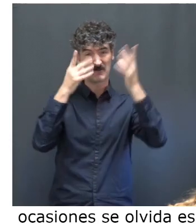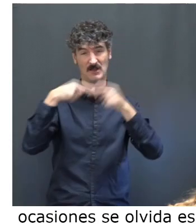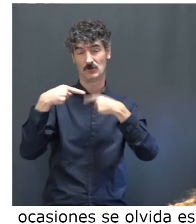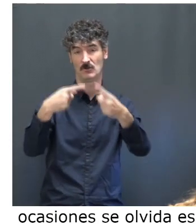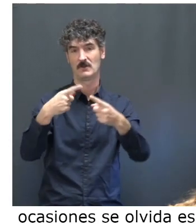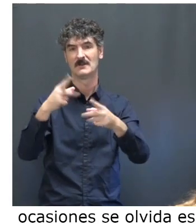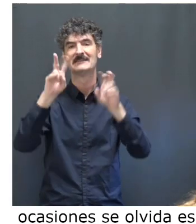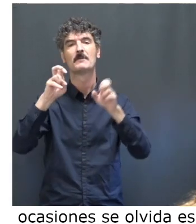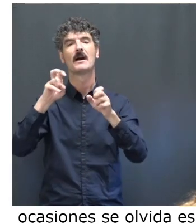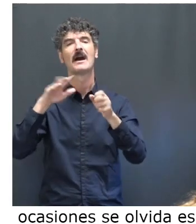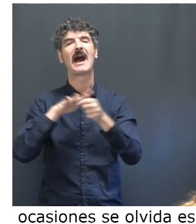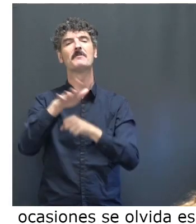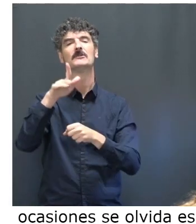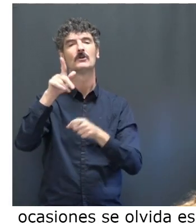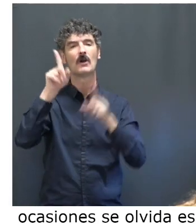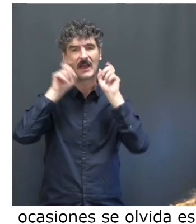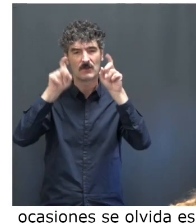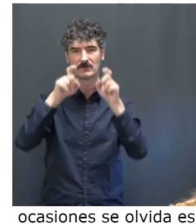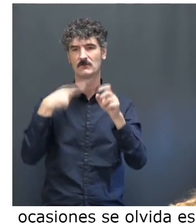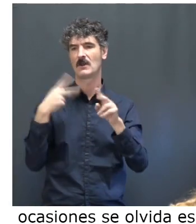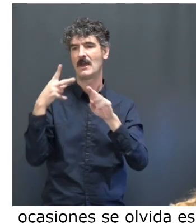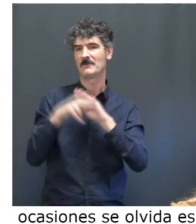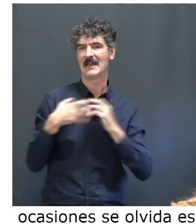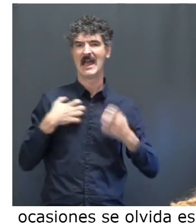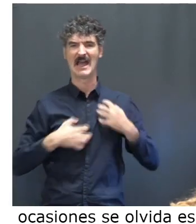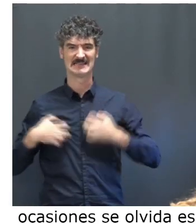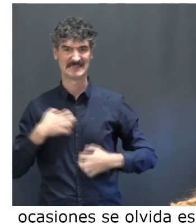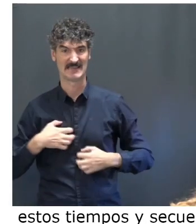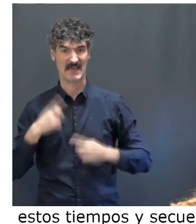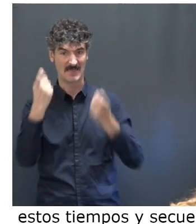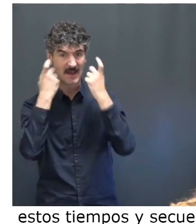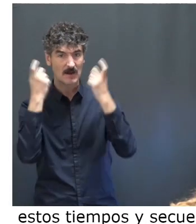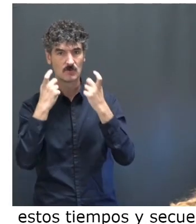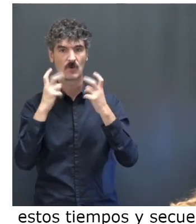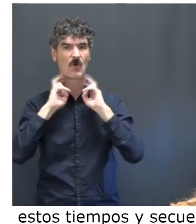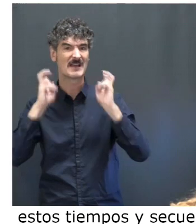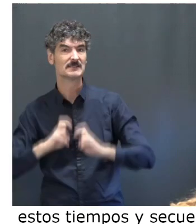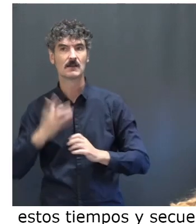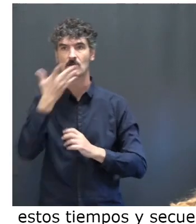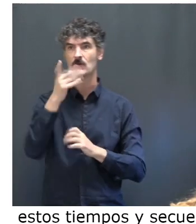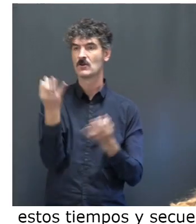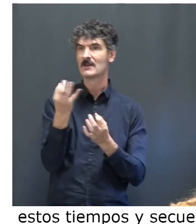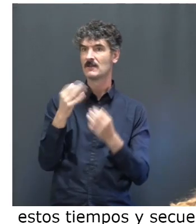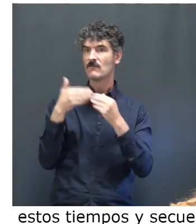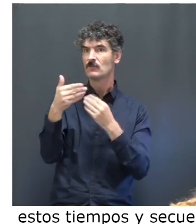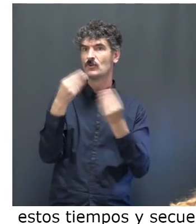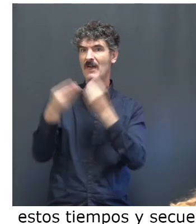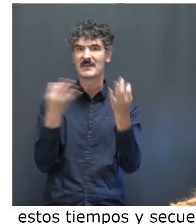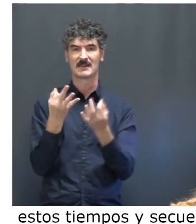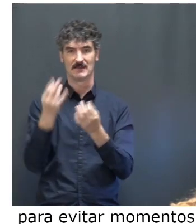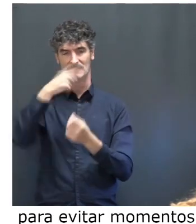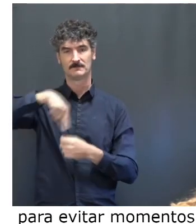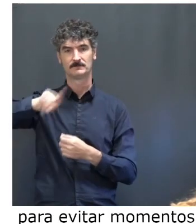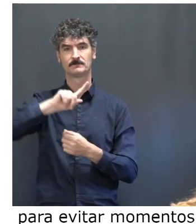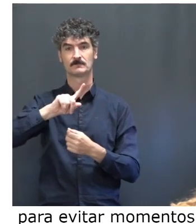ámbito educativo, pues para evitar momentos de ansiedad, ¿no?, de estrés ante el desconocimiento de lo que vamos a llevar a cabo. Entonces, el tener